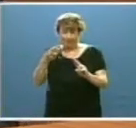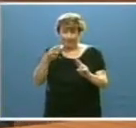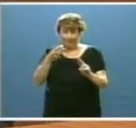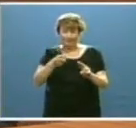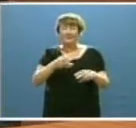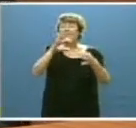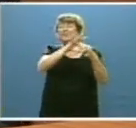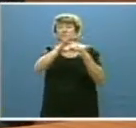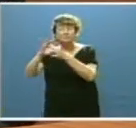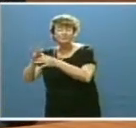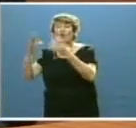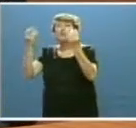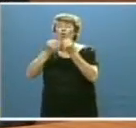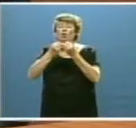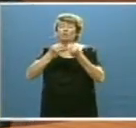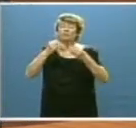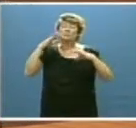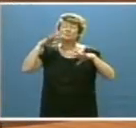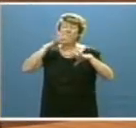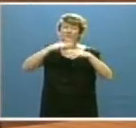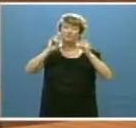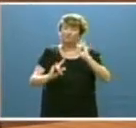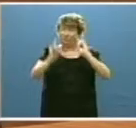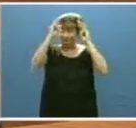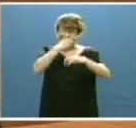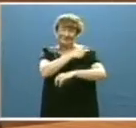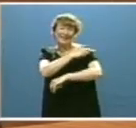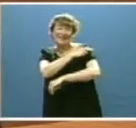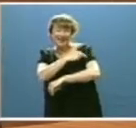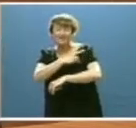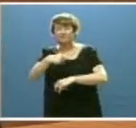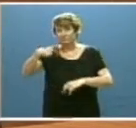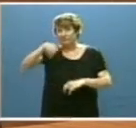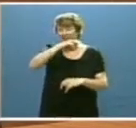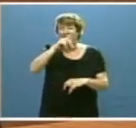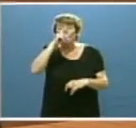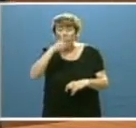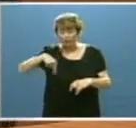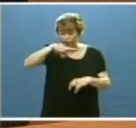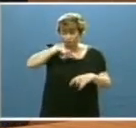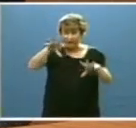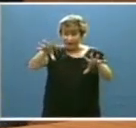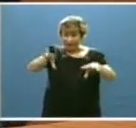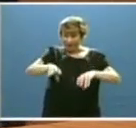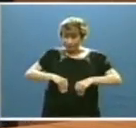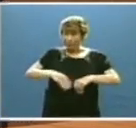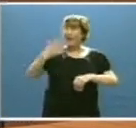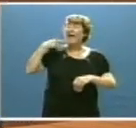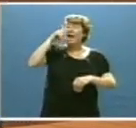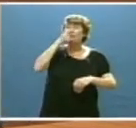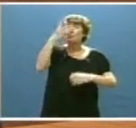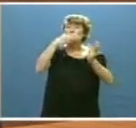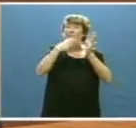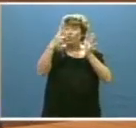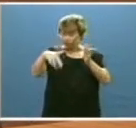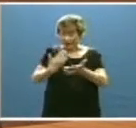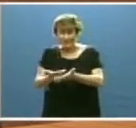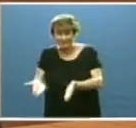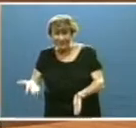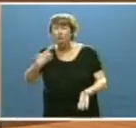en relación con las infraestructuras sanitarias cabe recordar que desde que asumimos la transferencia en 2002 hemos realizado